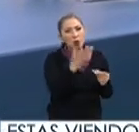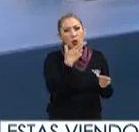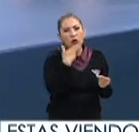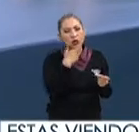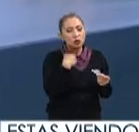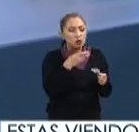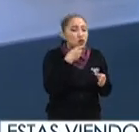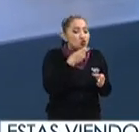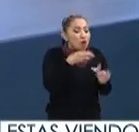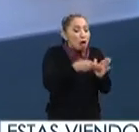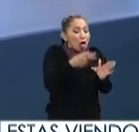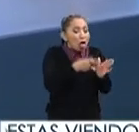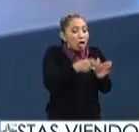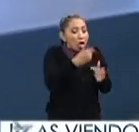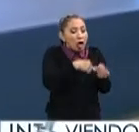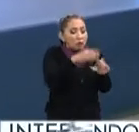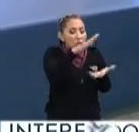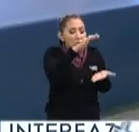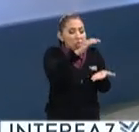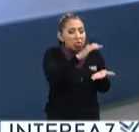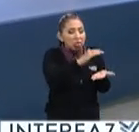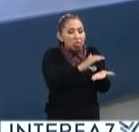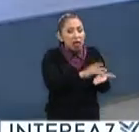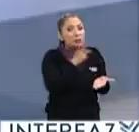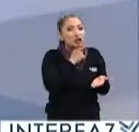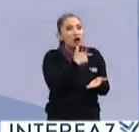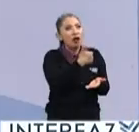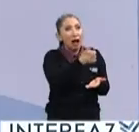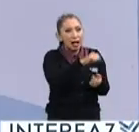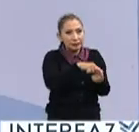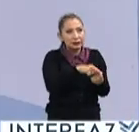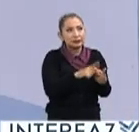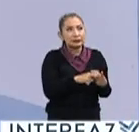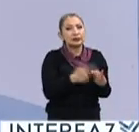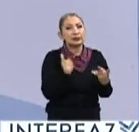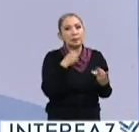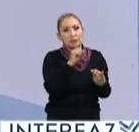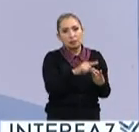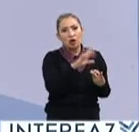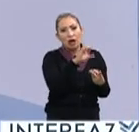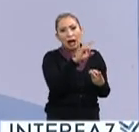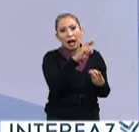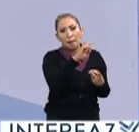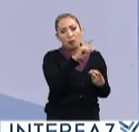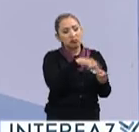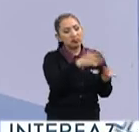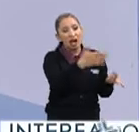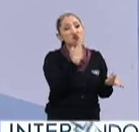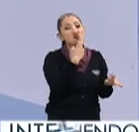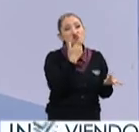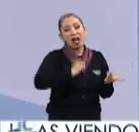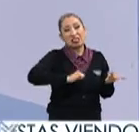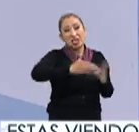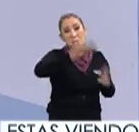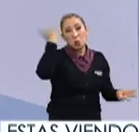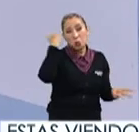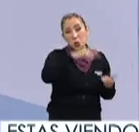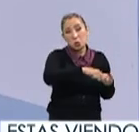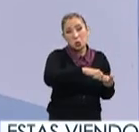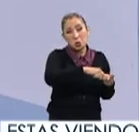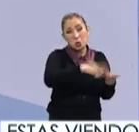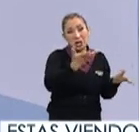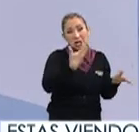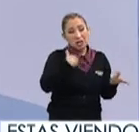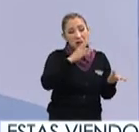renovables. Hablamos del petróleo, del gas, el propio carbón, que también es